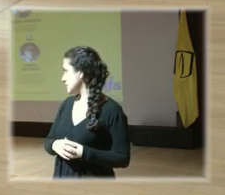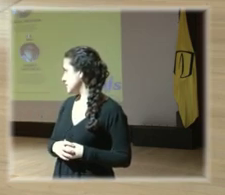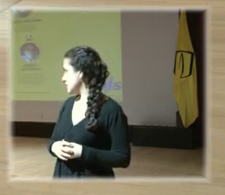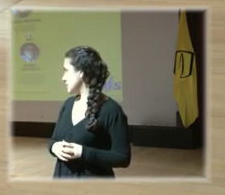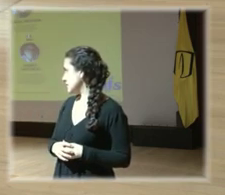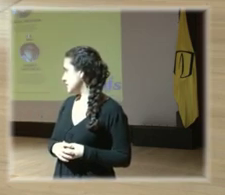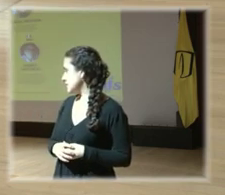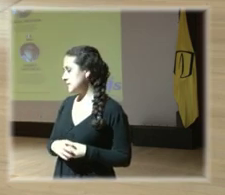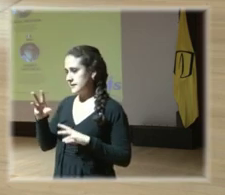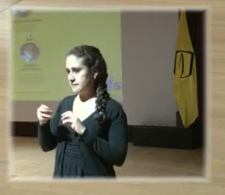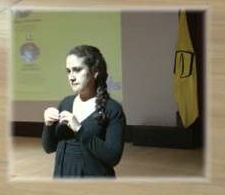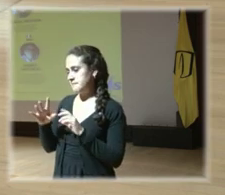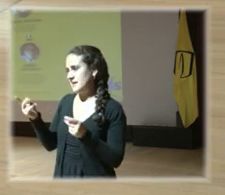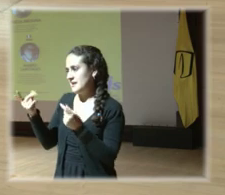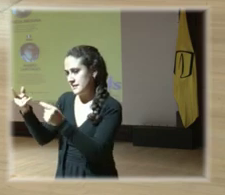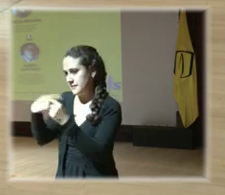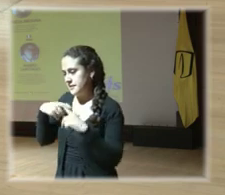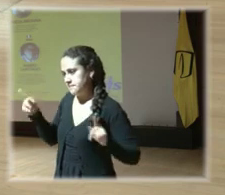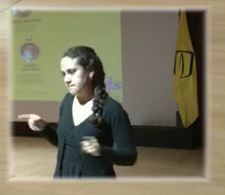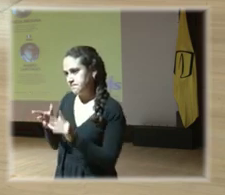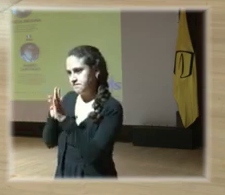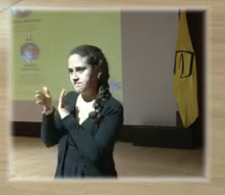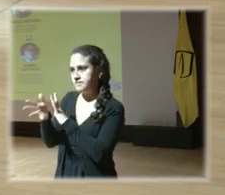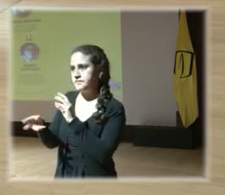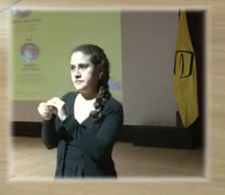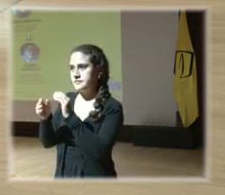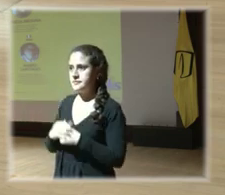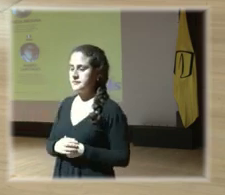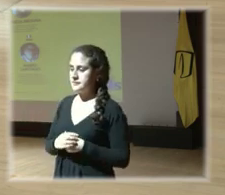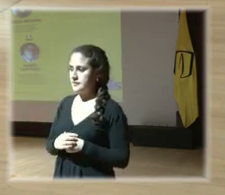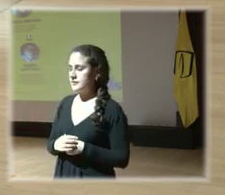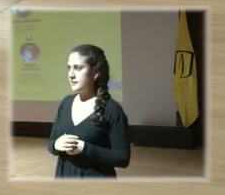No, simplemente, rapidito, quise agregar